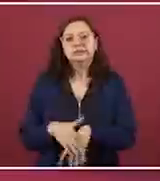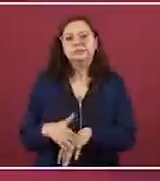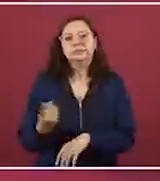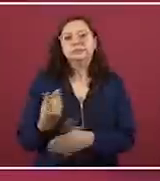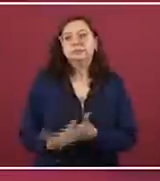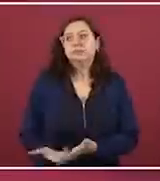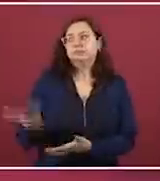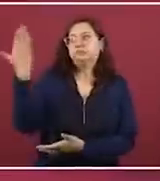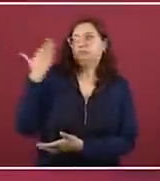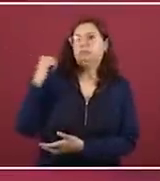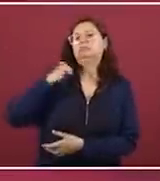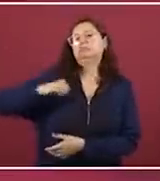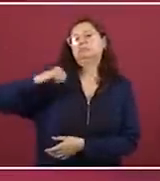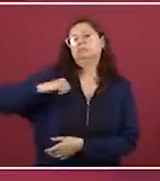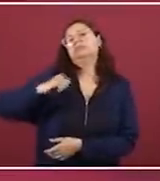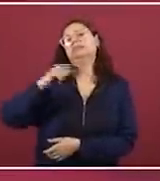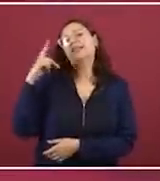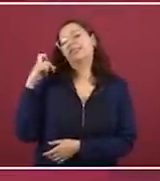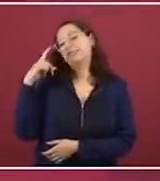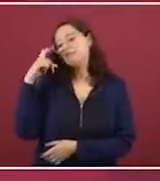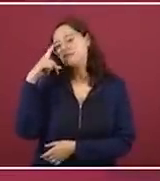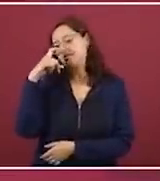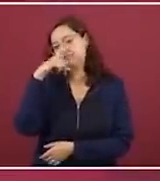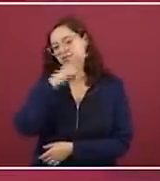complicado antes.